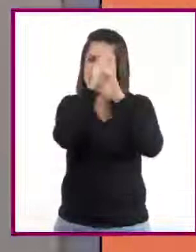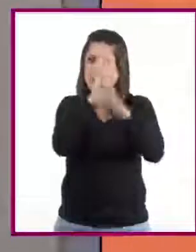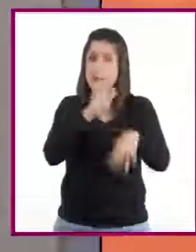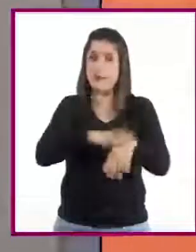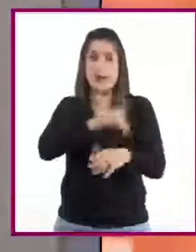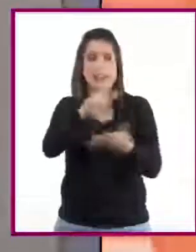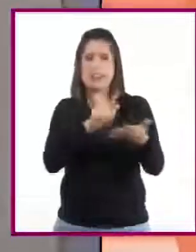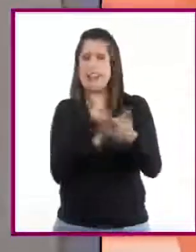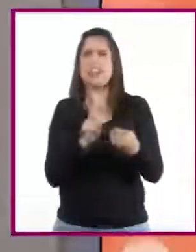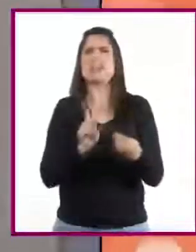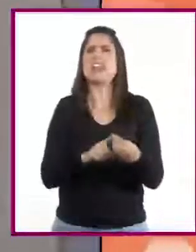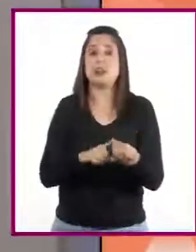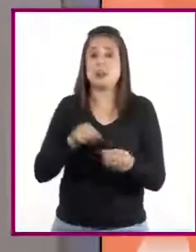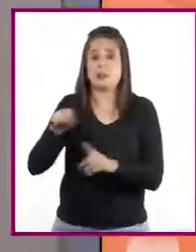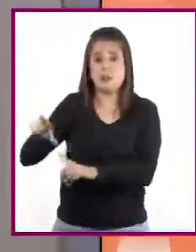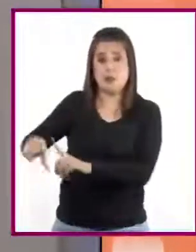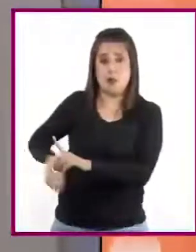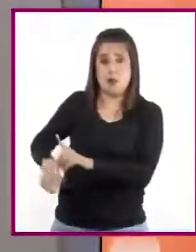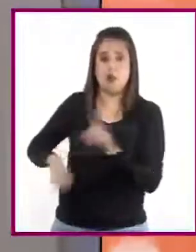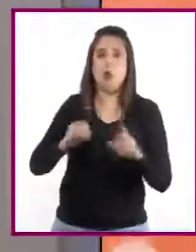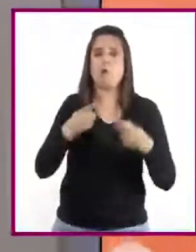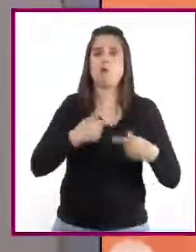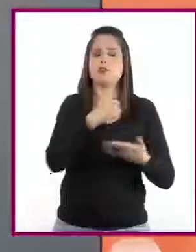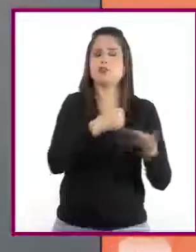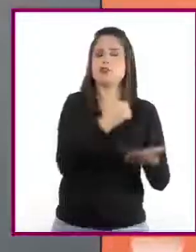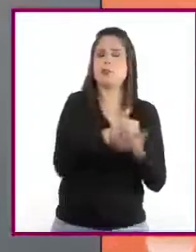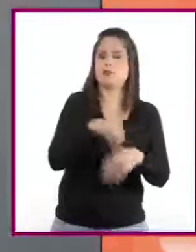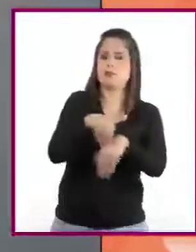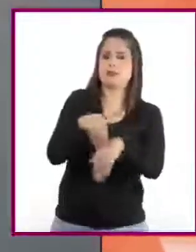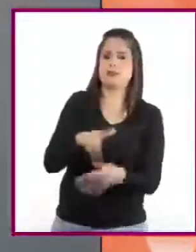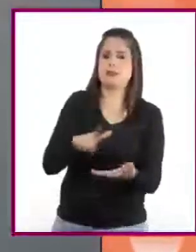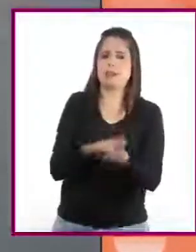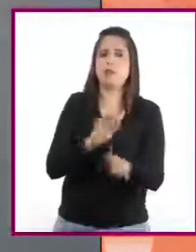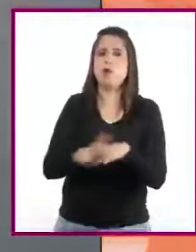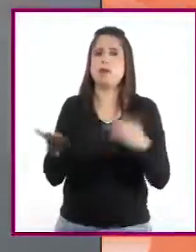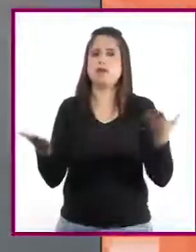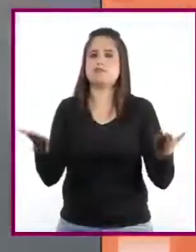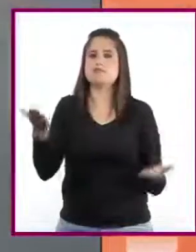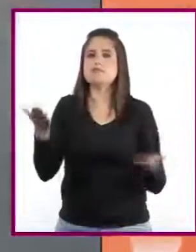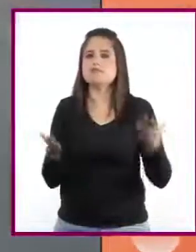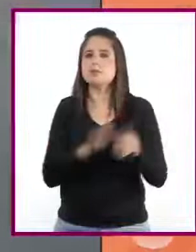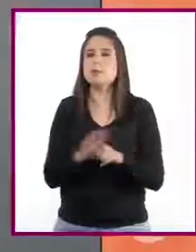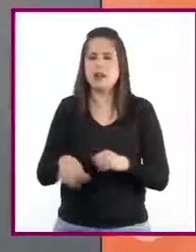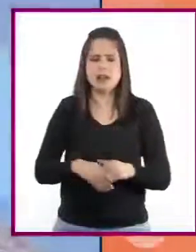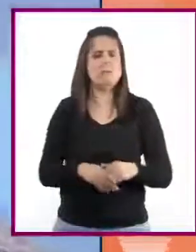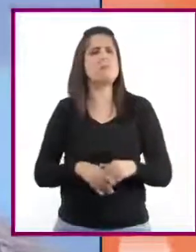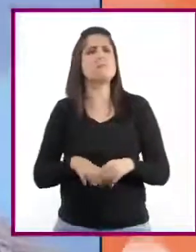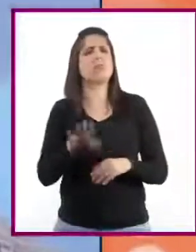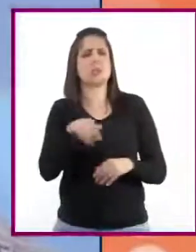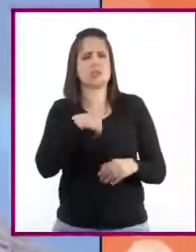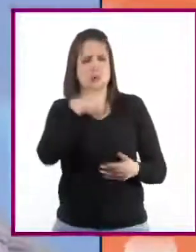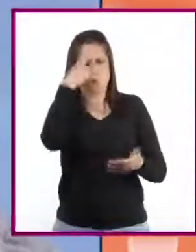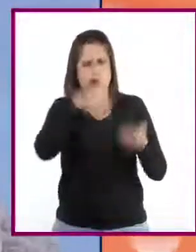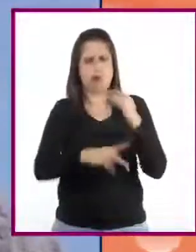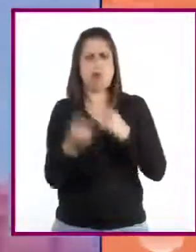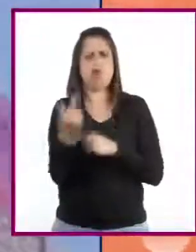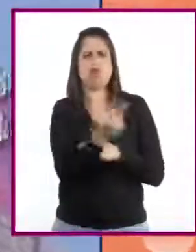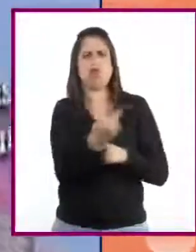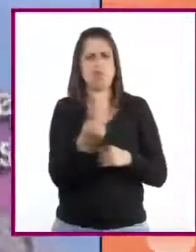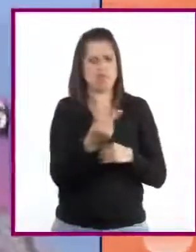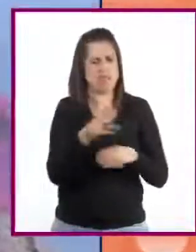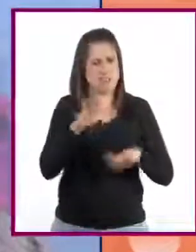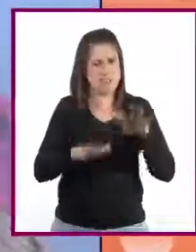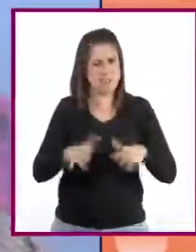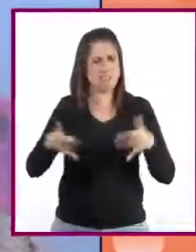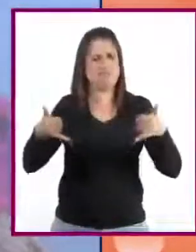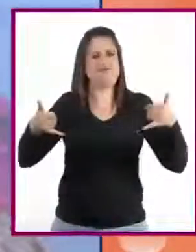las leyes, el Estado o los ciudadanos? Pues yo creo que de las dos partes hay impunidad. Porque